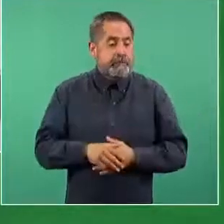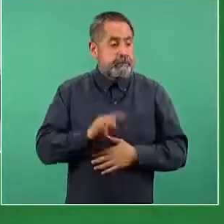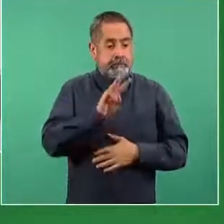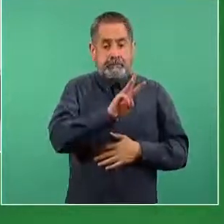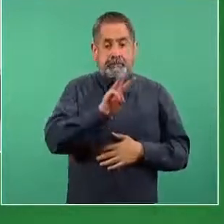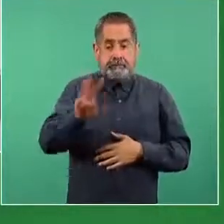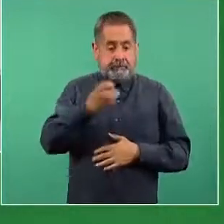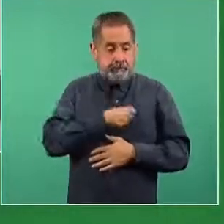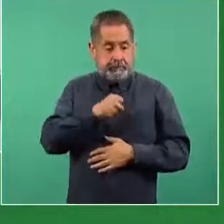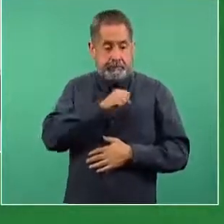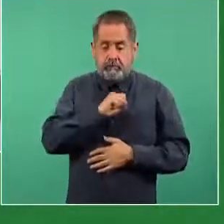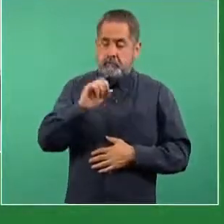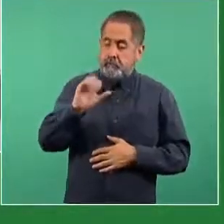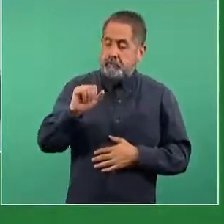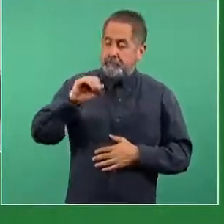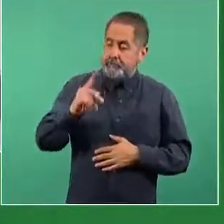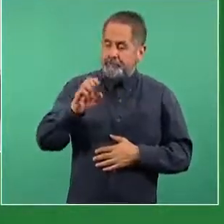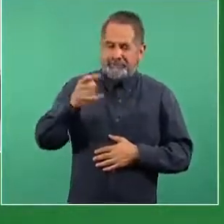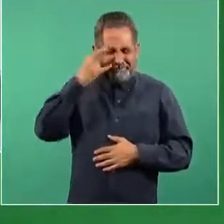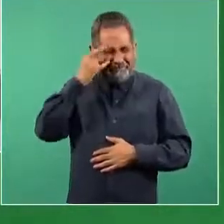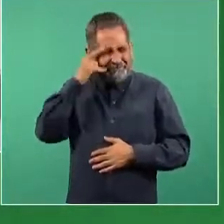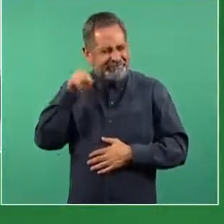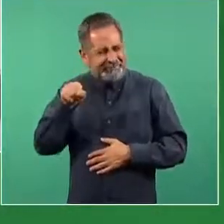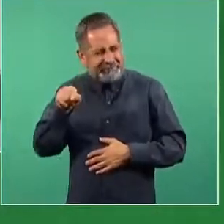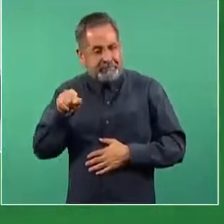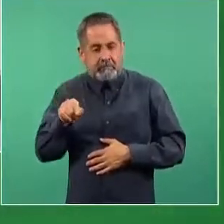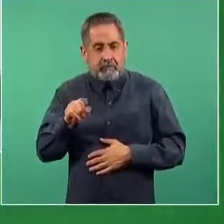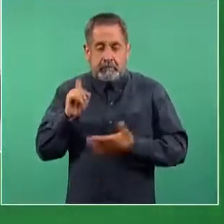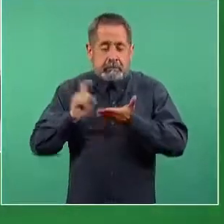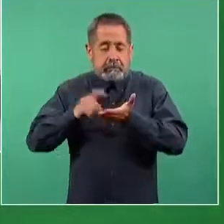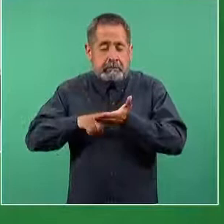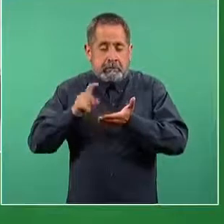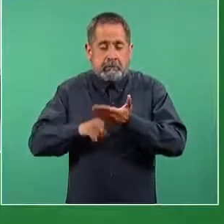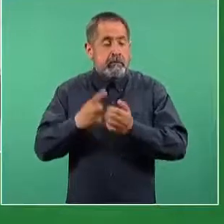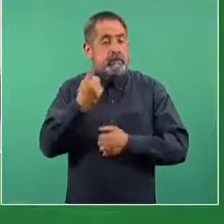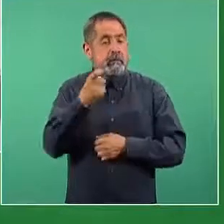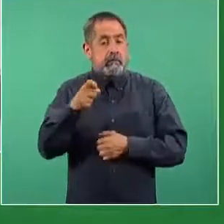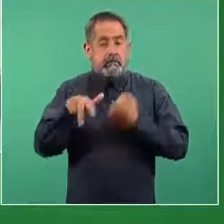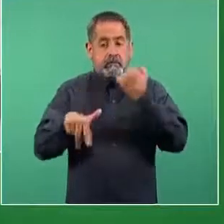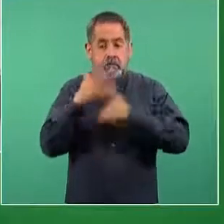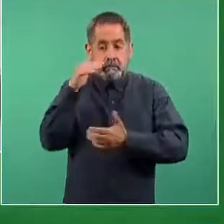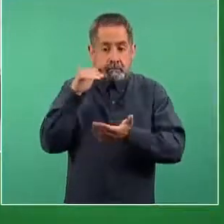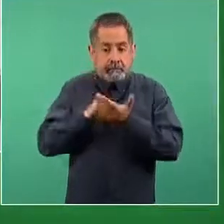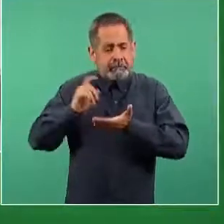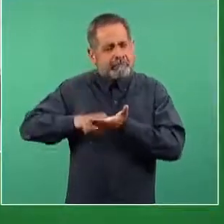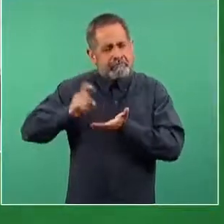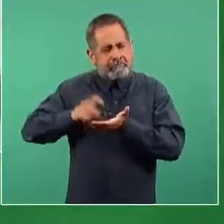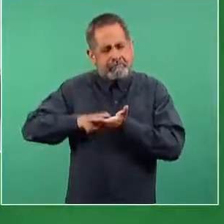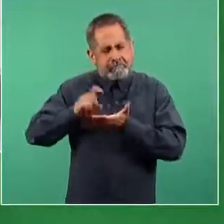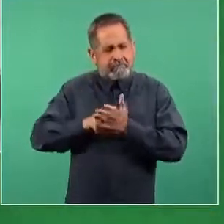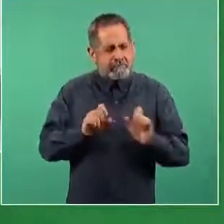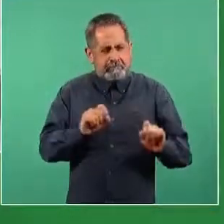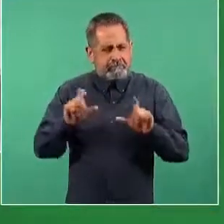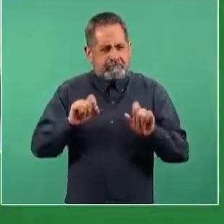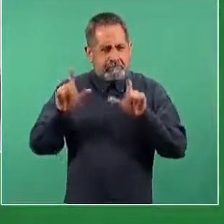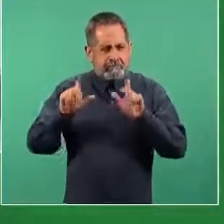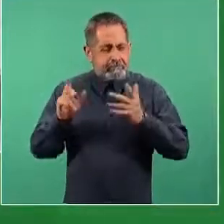Salud Campeche cuenta con un registro que supera los 113,000 registros.